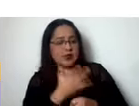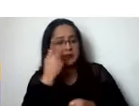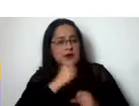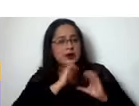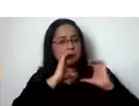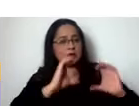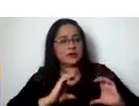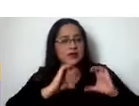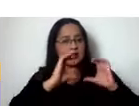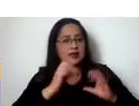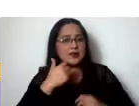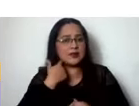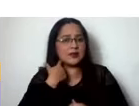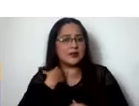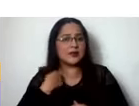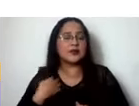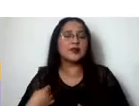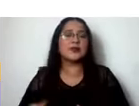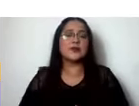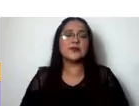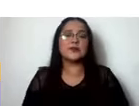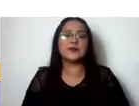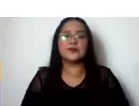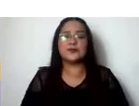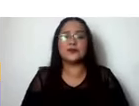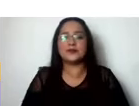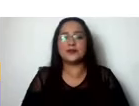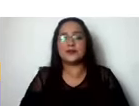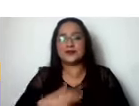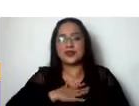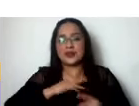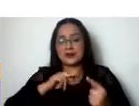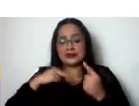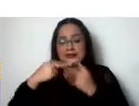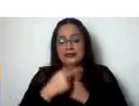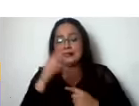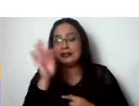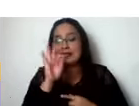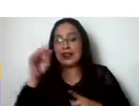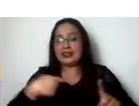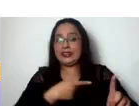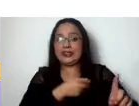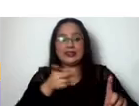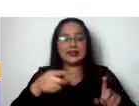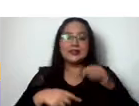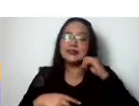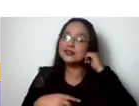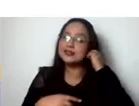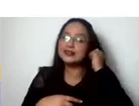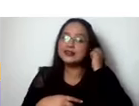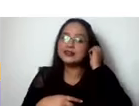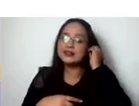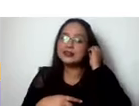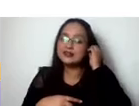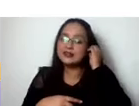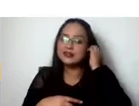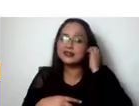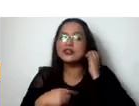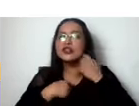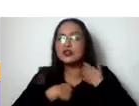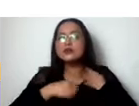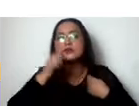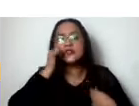tú? Yo, a lo mejor está sesgada mi visión porque yo digo que siempre pasa, ¿no? Sí, claro, o sea,